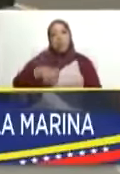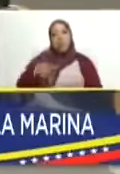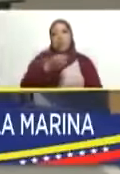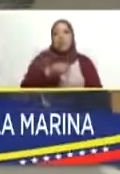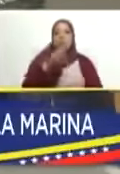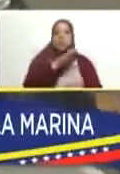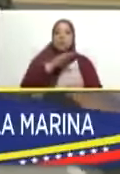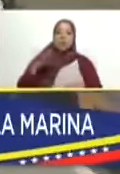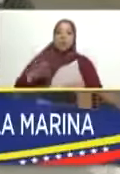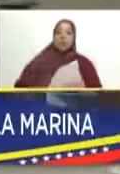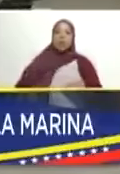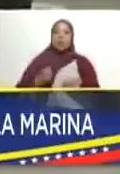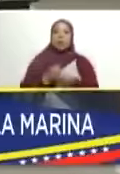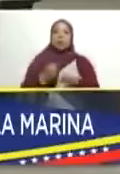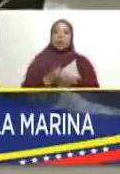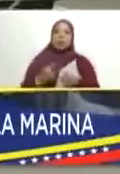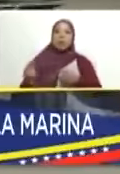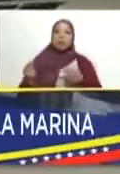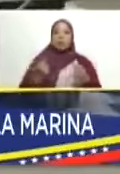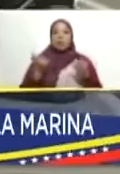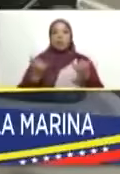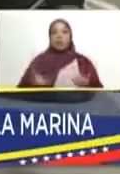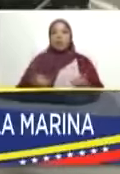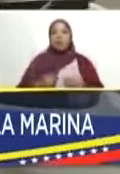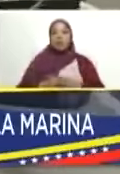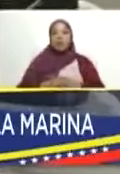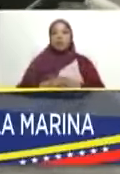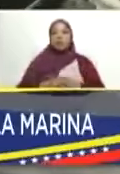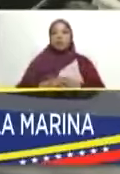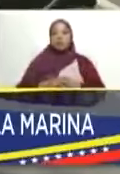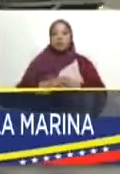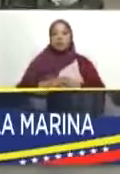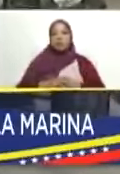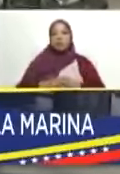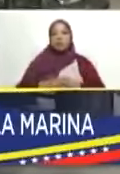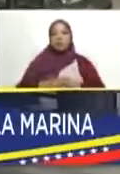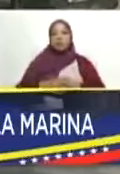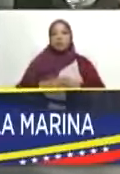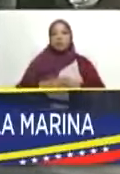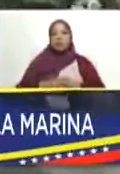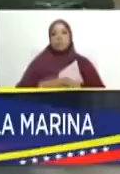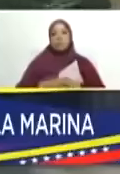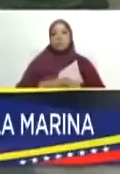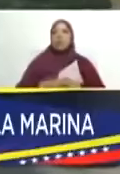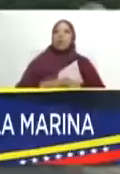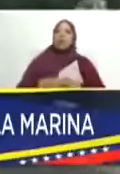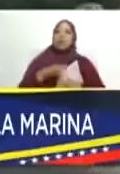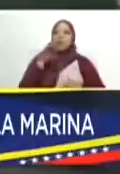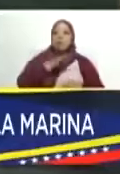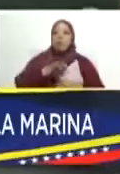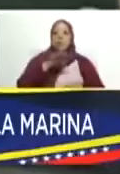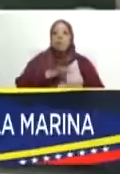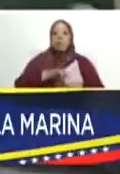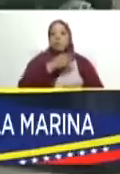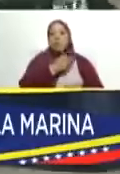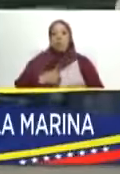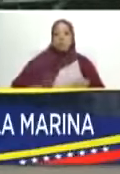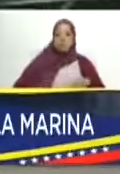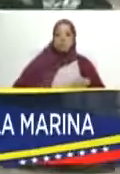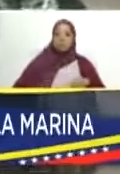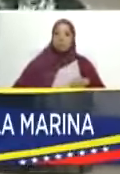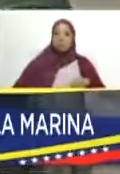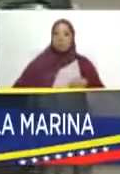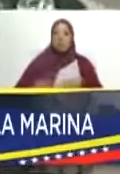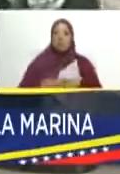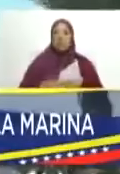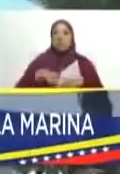Cristo? Bueno, el pueblo de Dios. El pueblo de Dios, de siempre presente y consecuente con usted, mi comandante presidente, porque